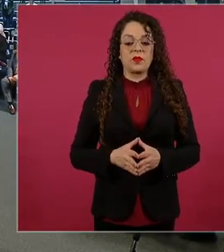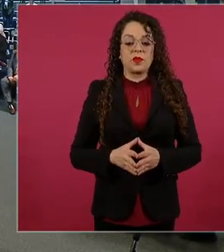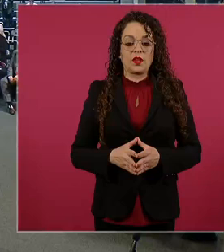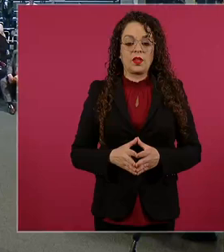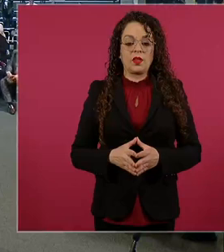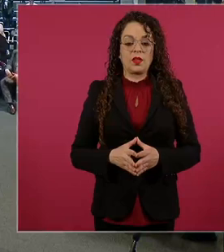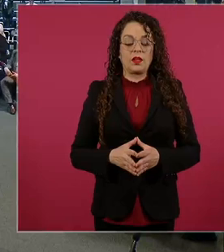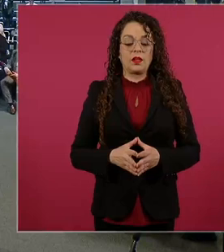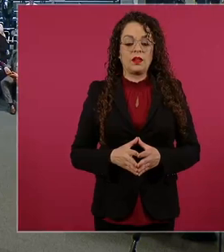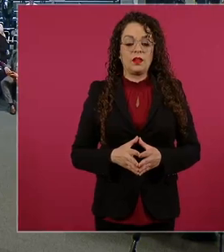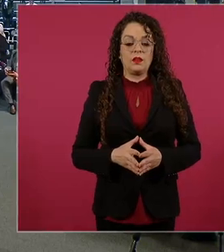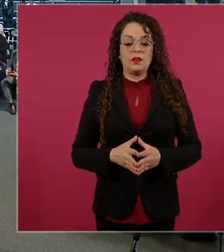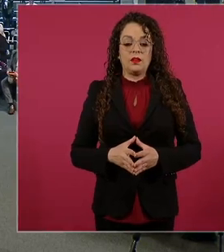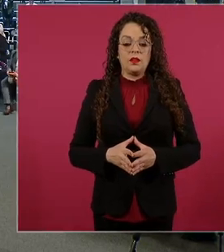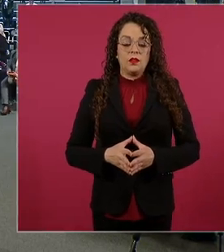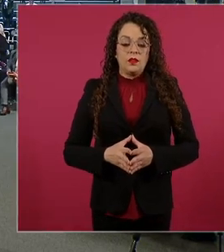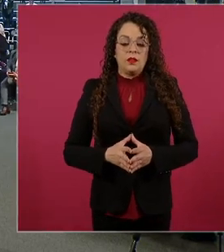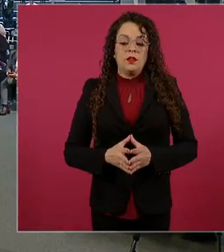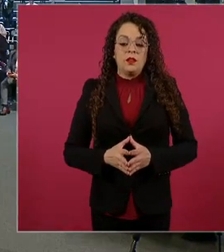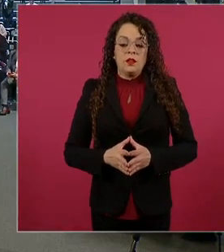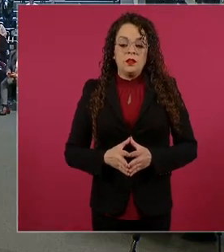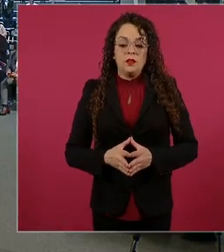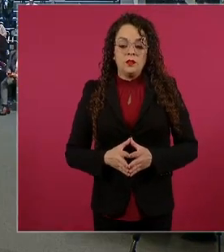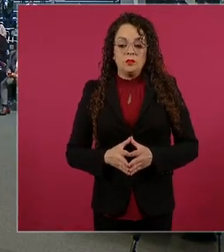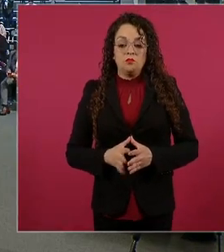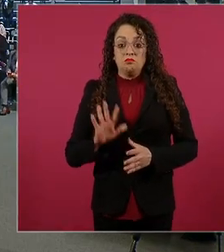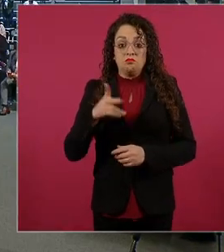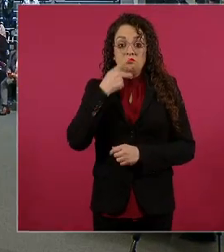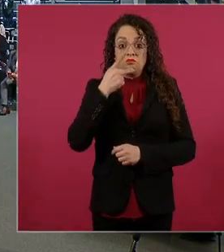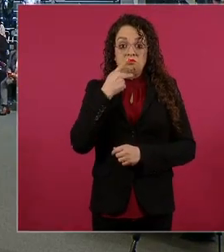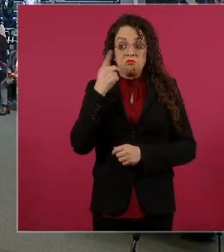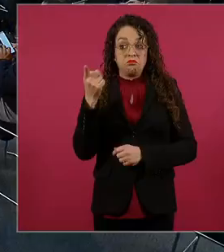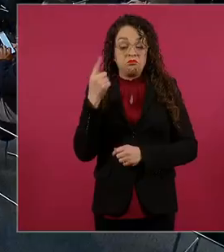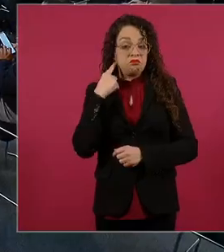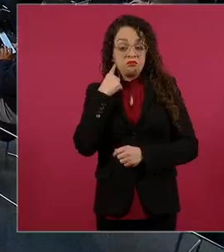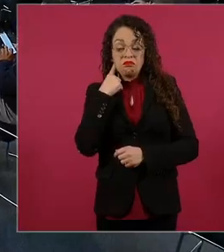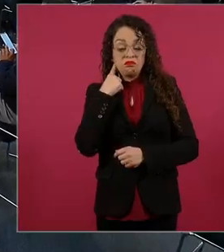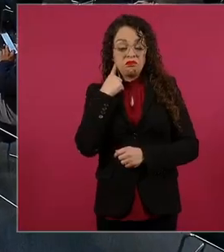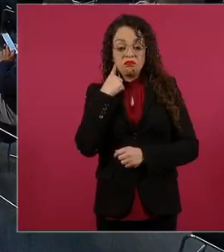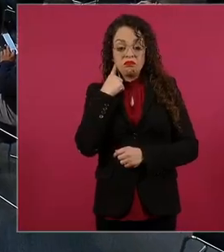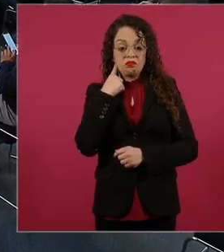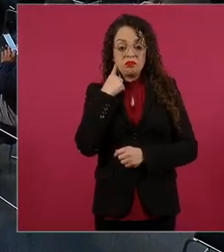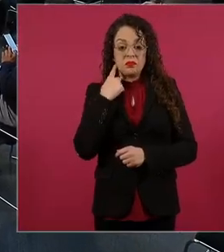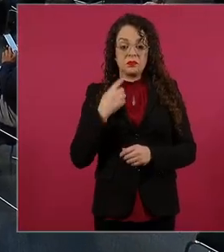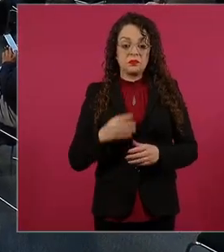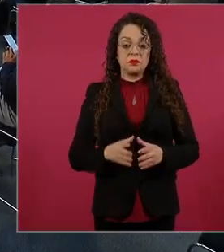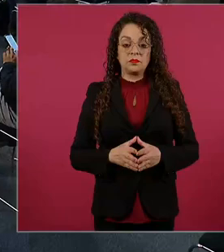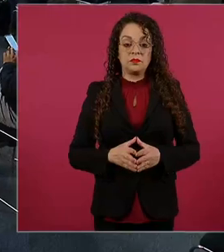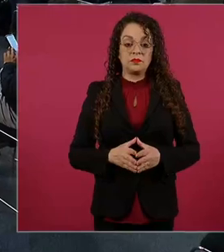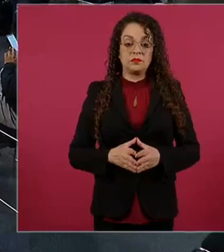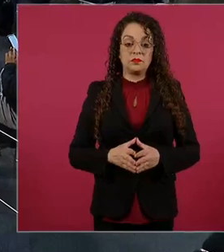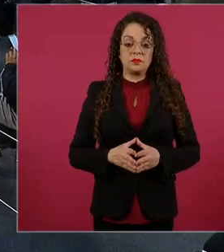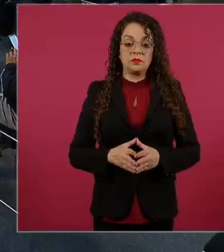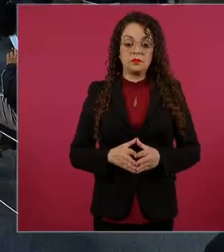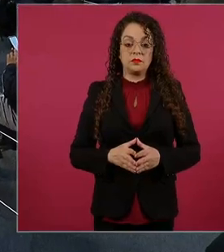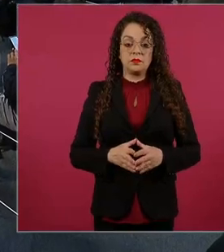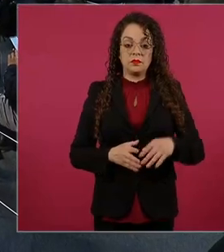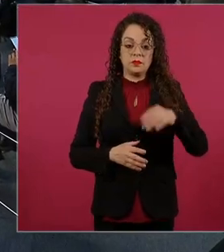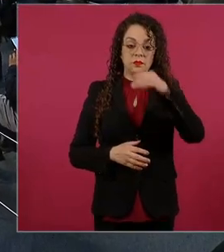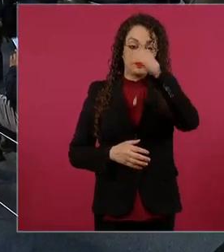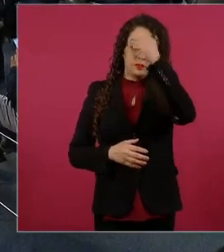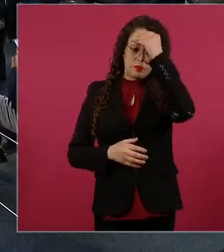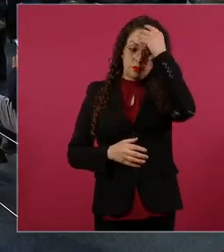como lo hicieron este segmento al principio de la mañanera hoy una